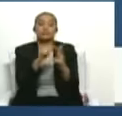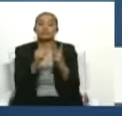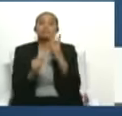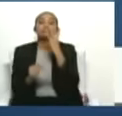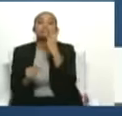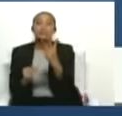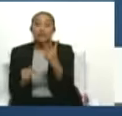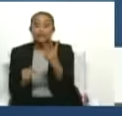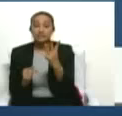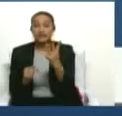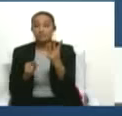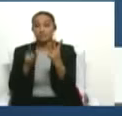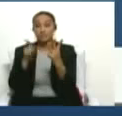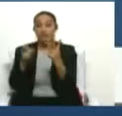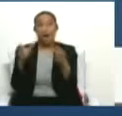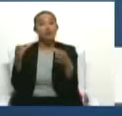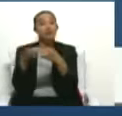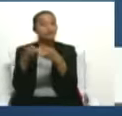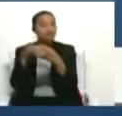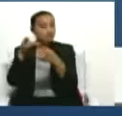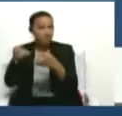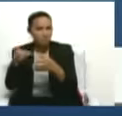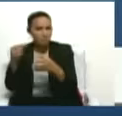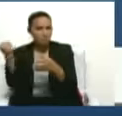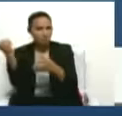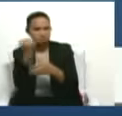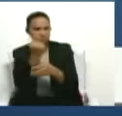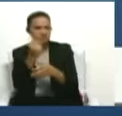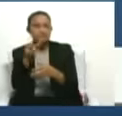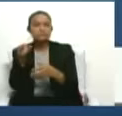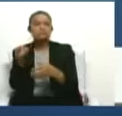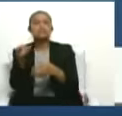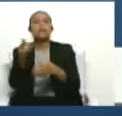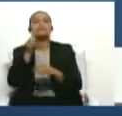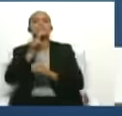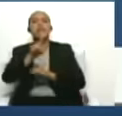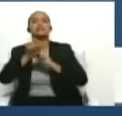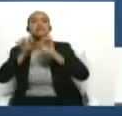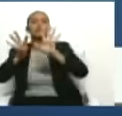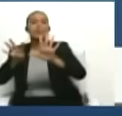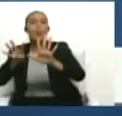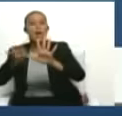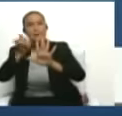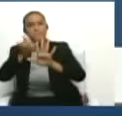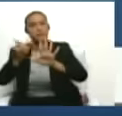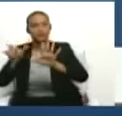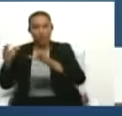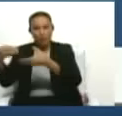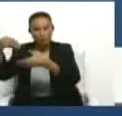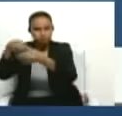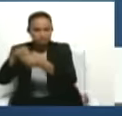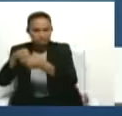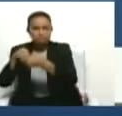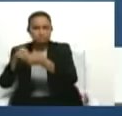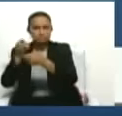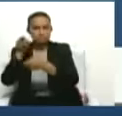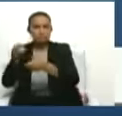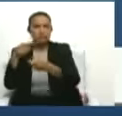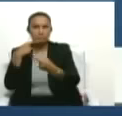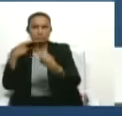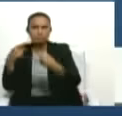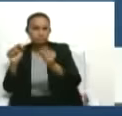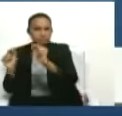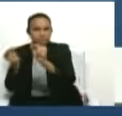19 involucrados. Hay además 15 órdenes de aprehensión por ejecutar, porque muchos están prófugos, pero hay